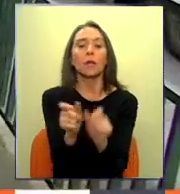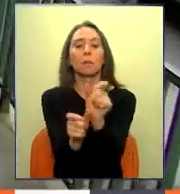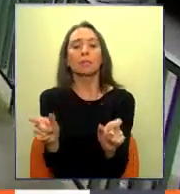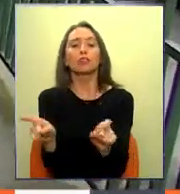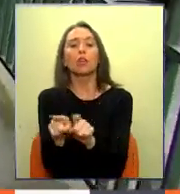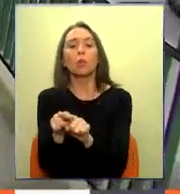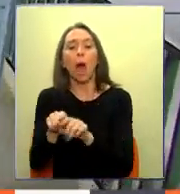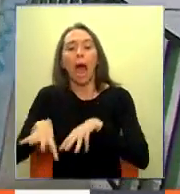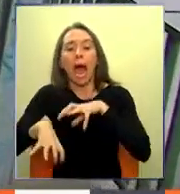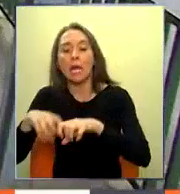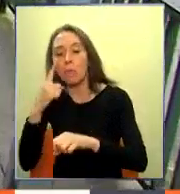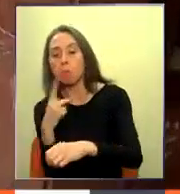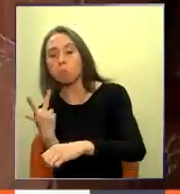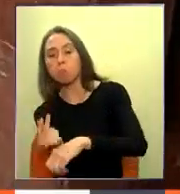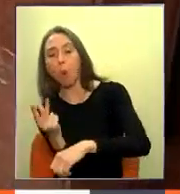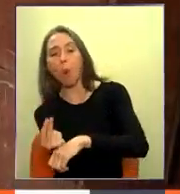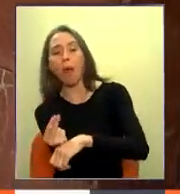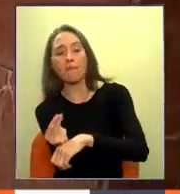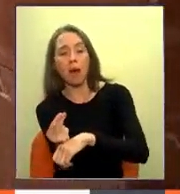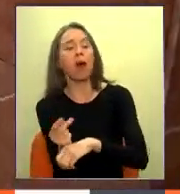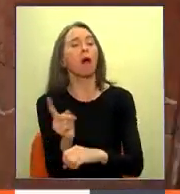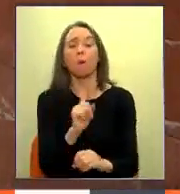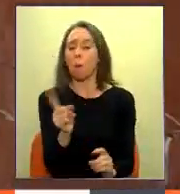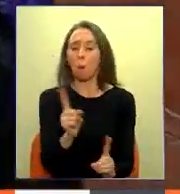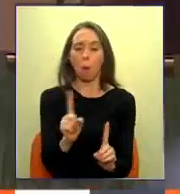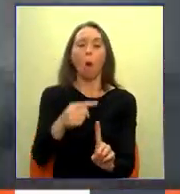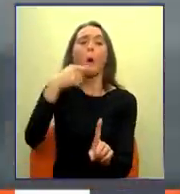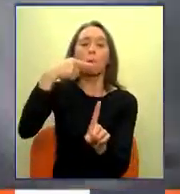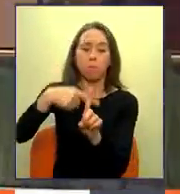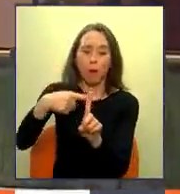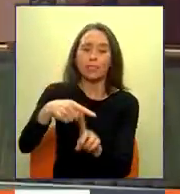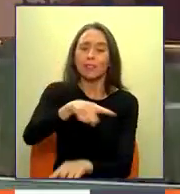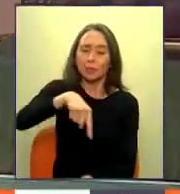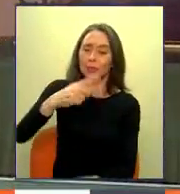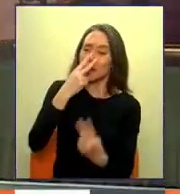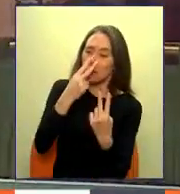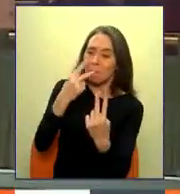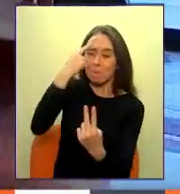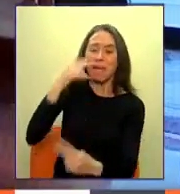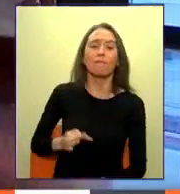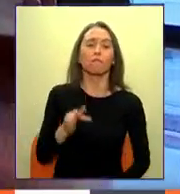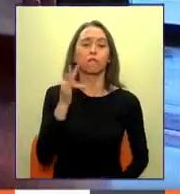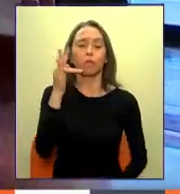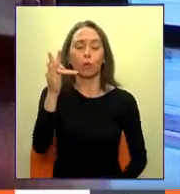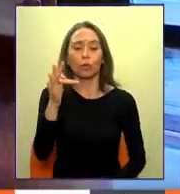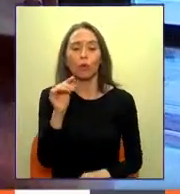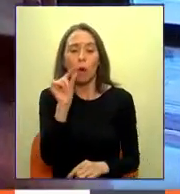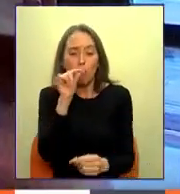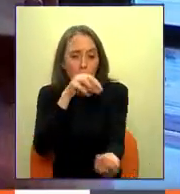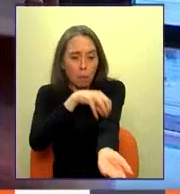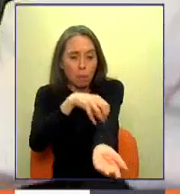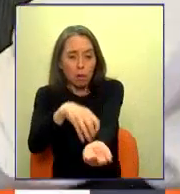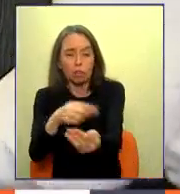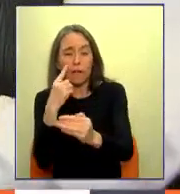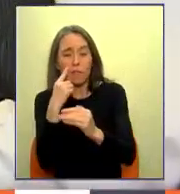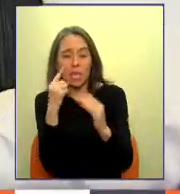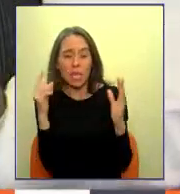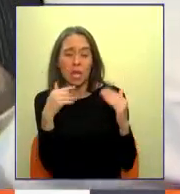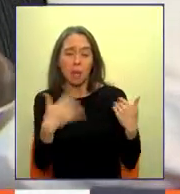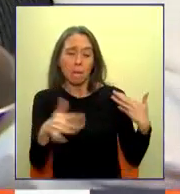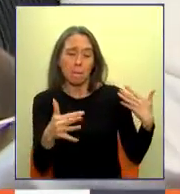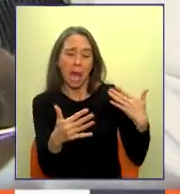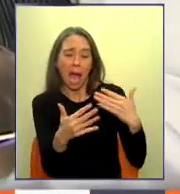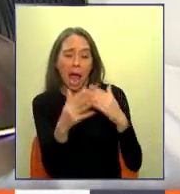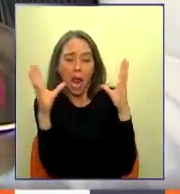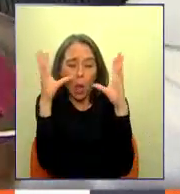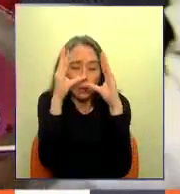de indias. Actuemos con positividad, con visión de futuro. Veamos esa luz pequeñita al final del túnel, aunque sea